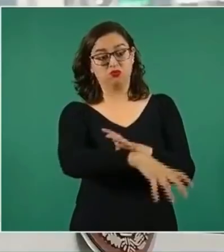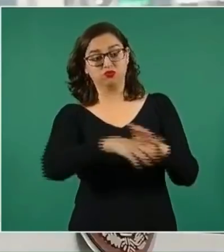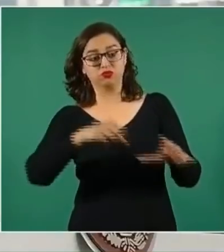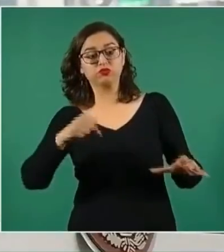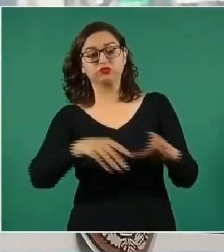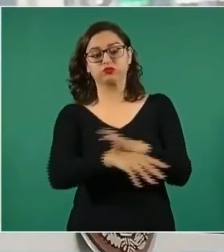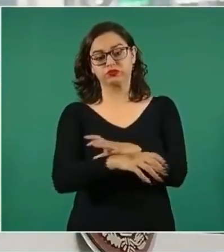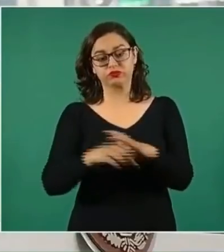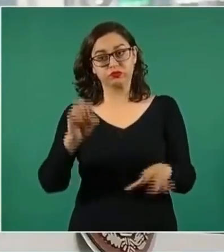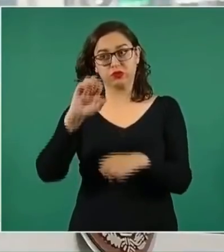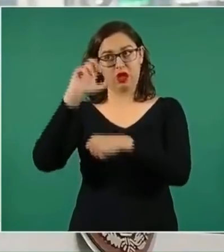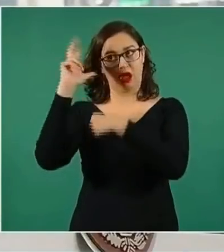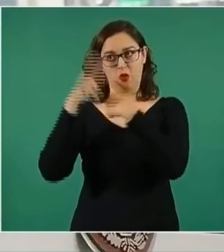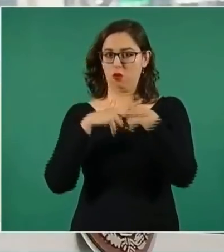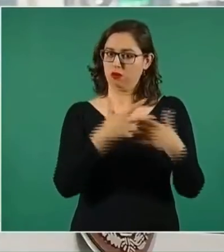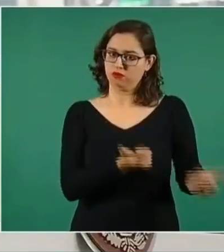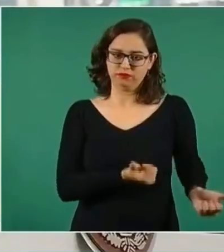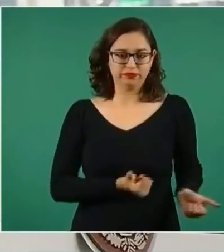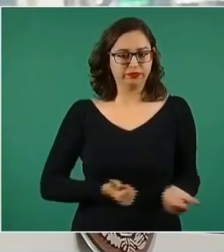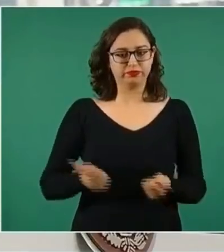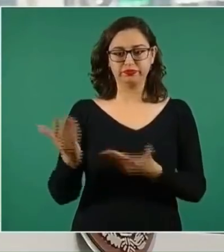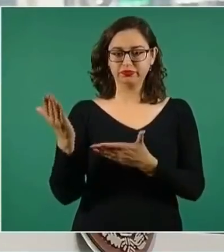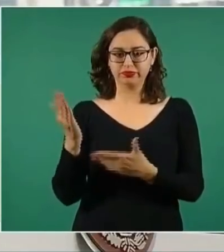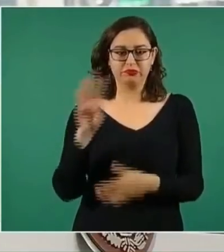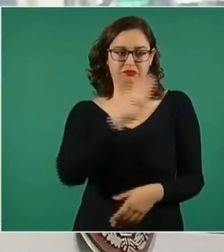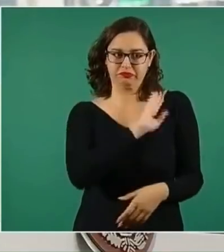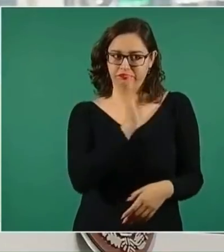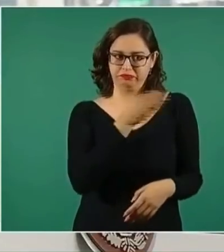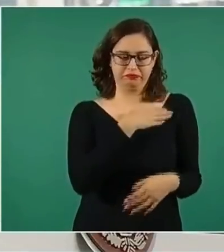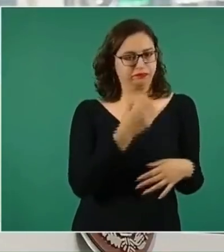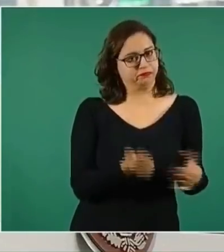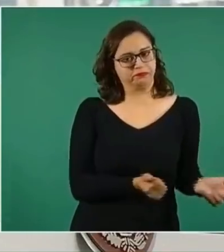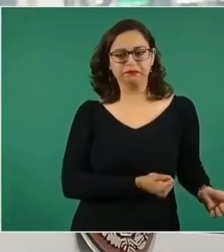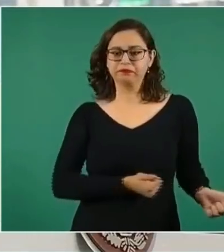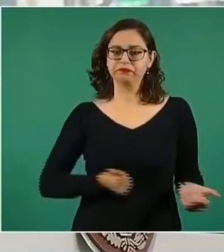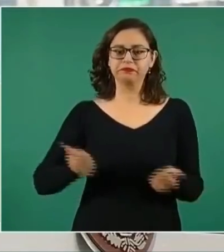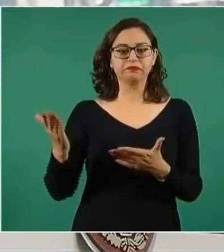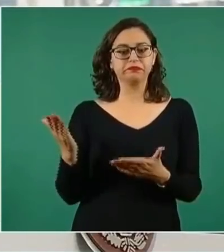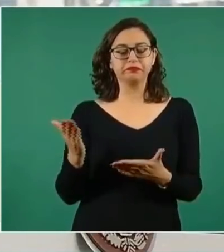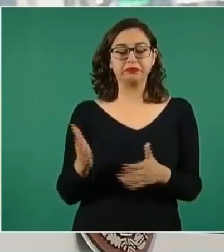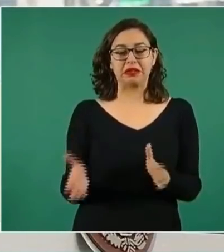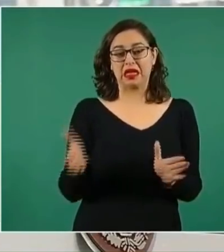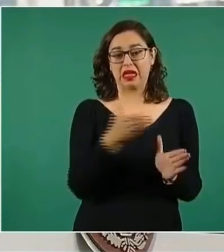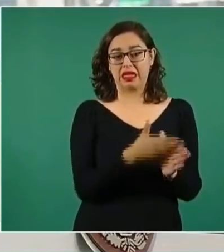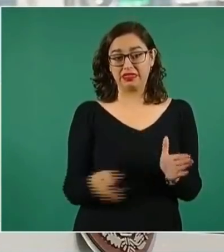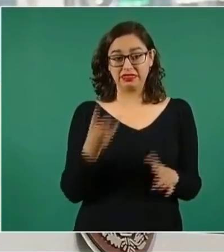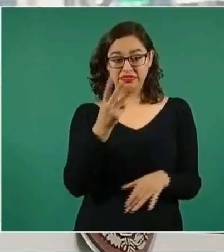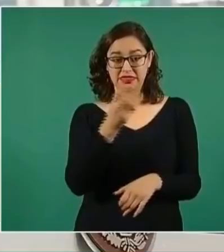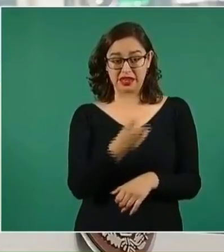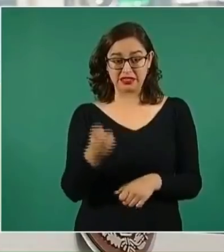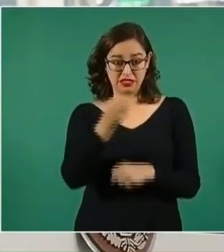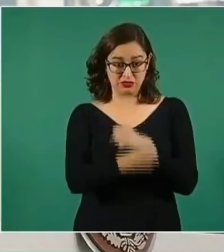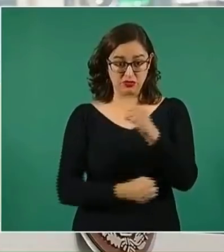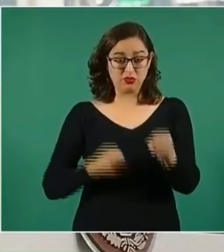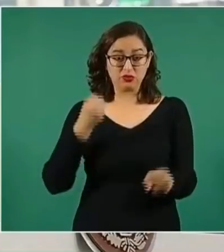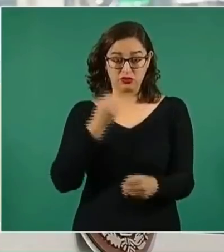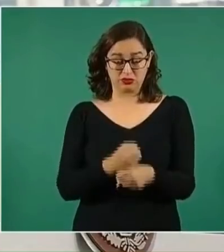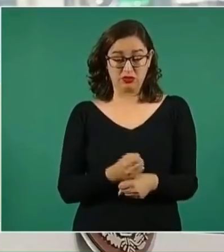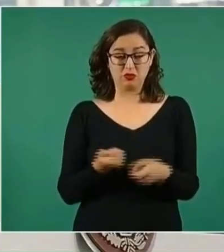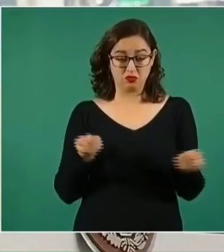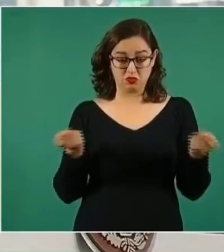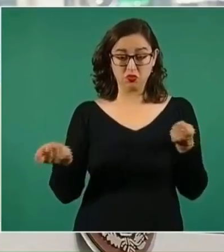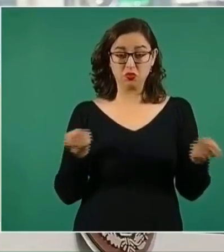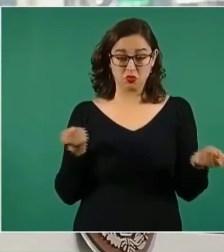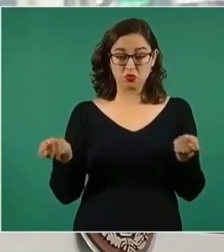los europeos, los españoles, en 300 años de